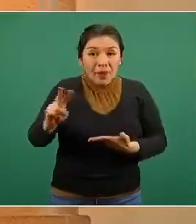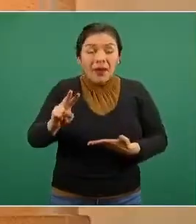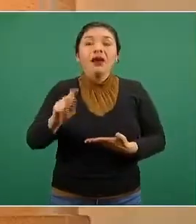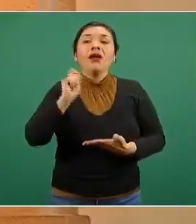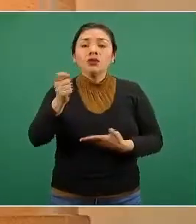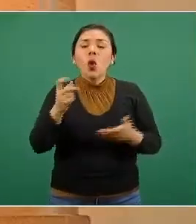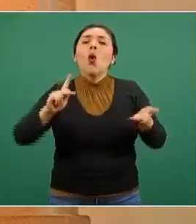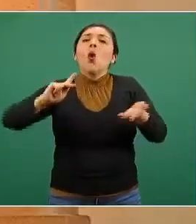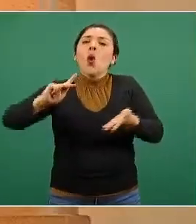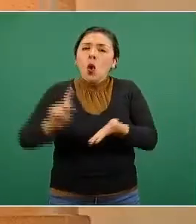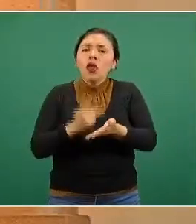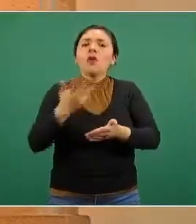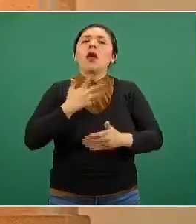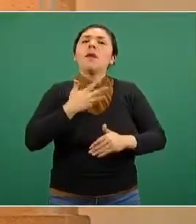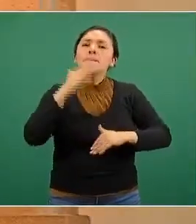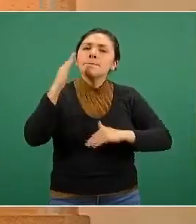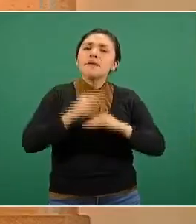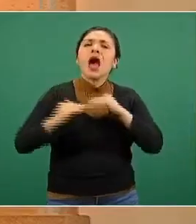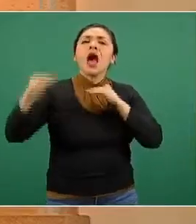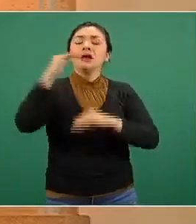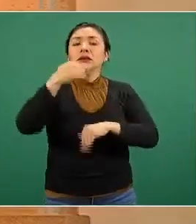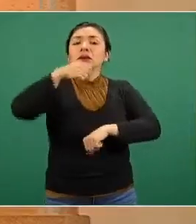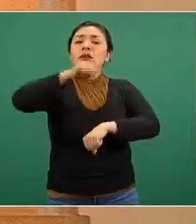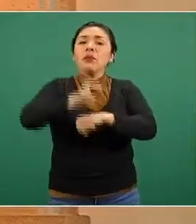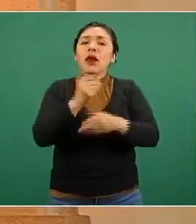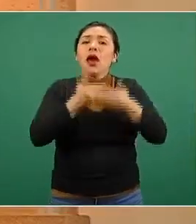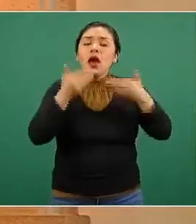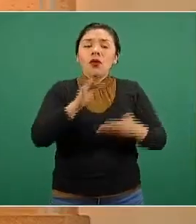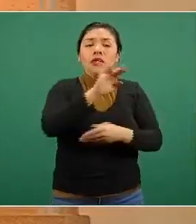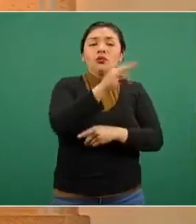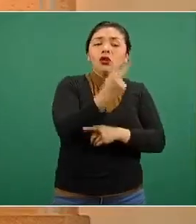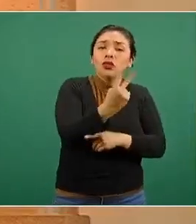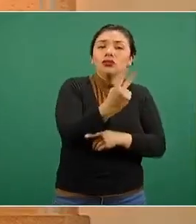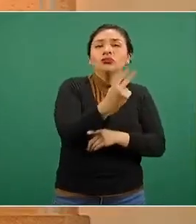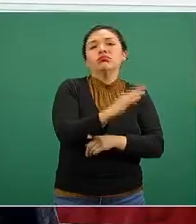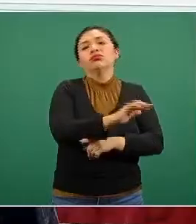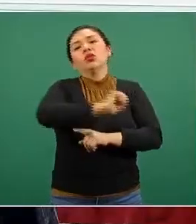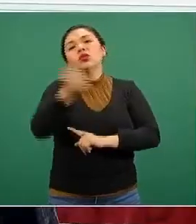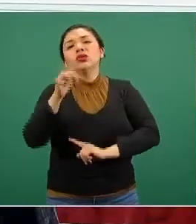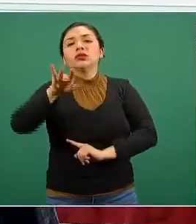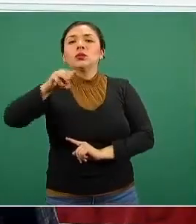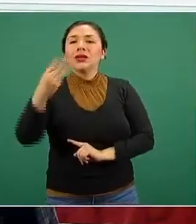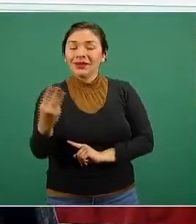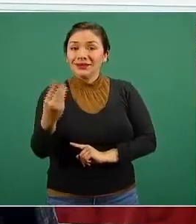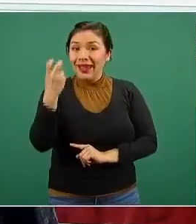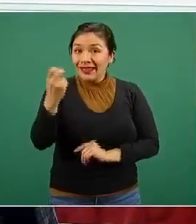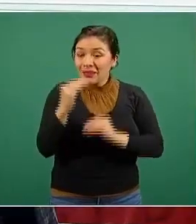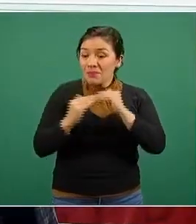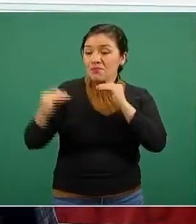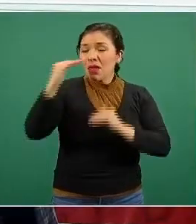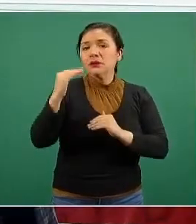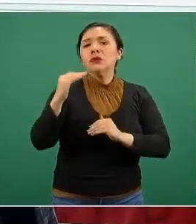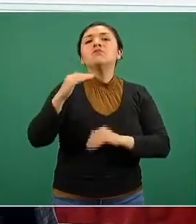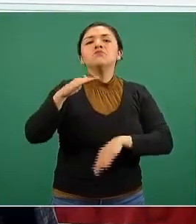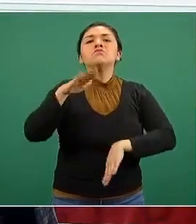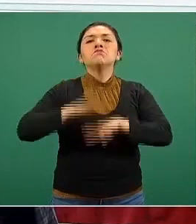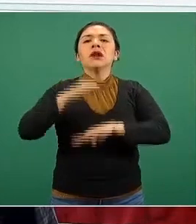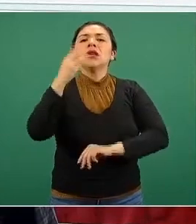con nuevamente un incremento entre las semanas ahora 52 y 53. Es un incremento de un